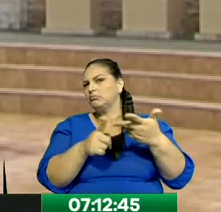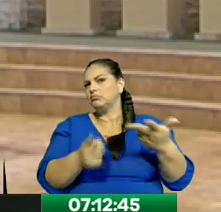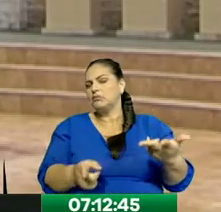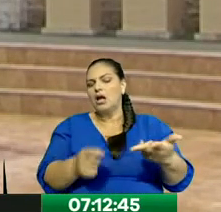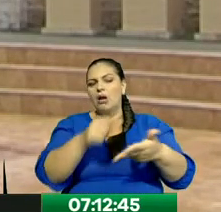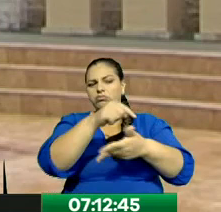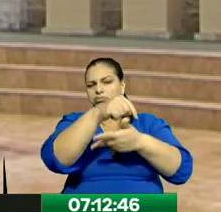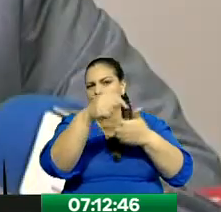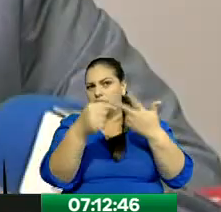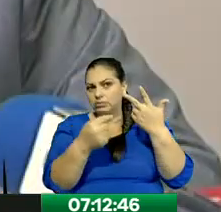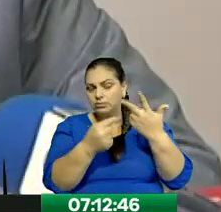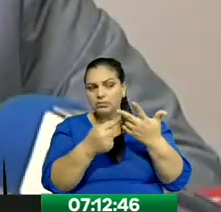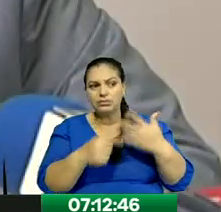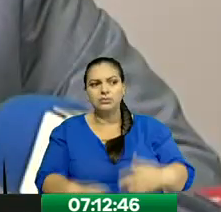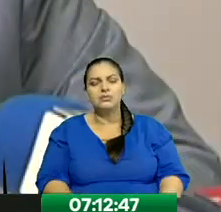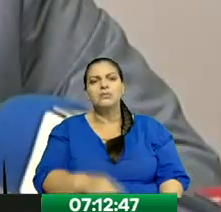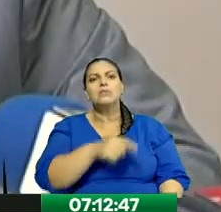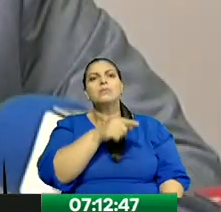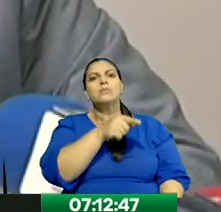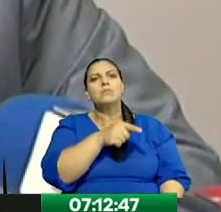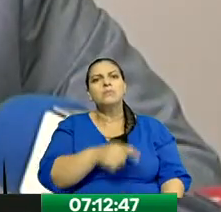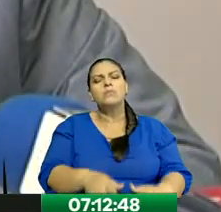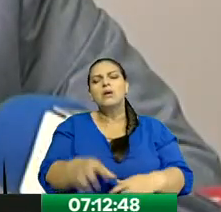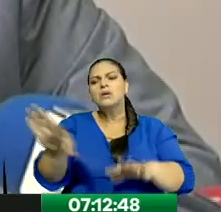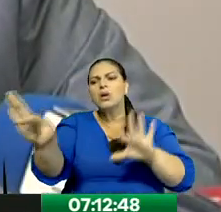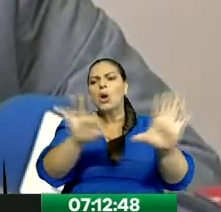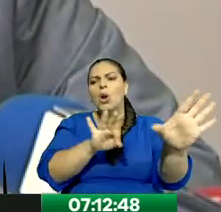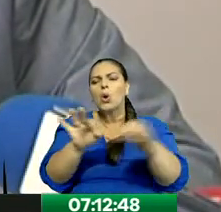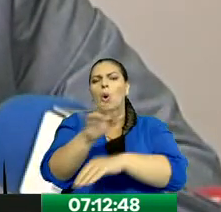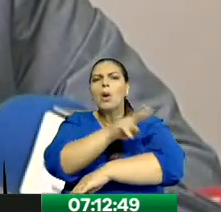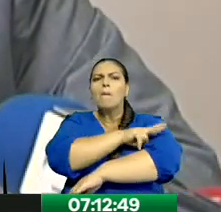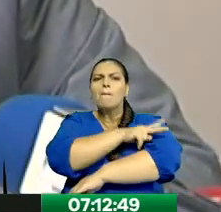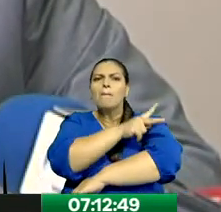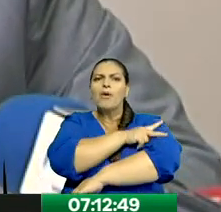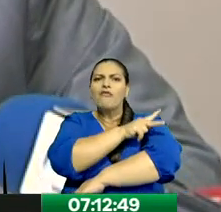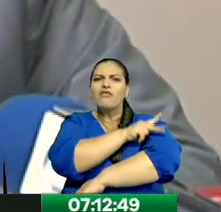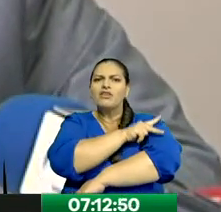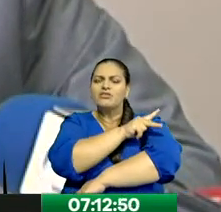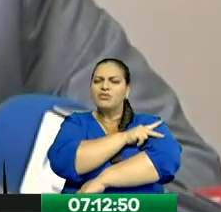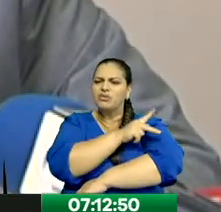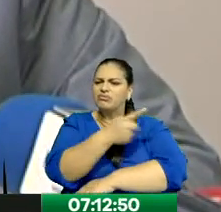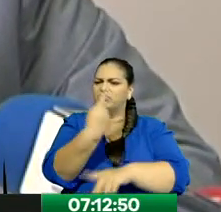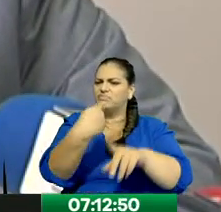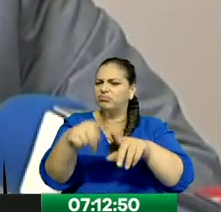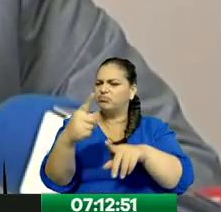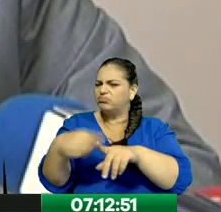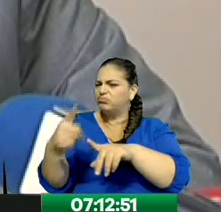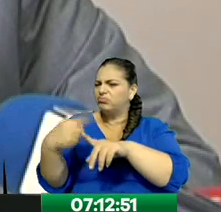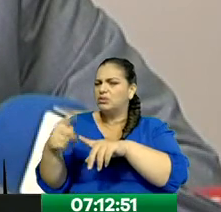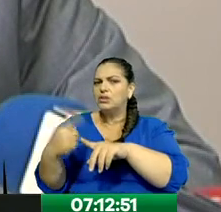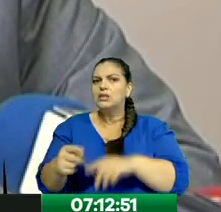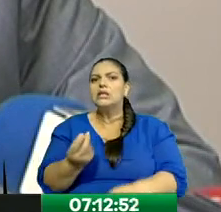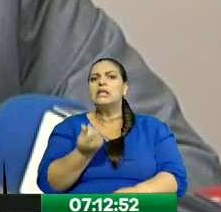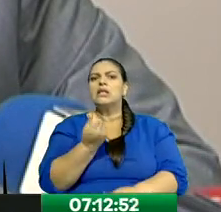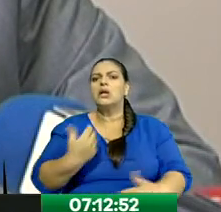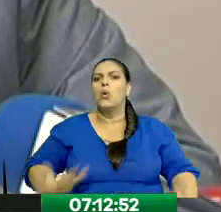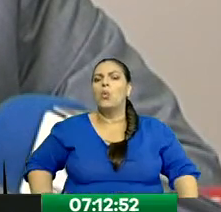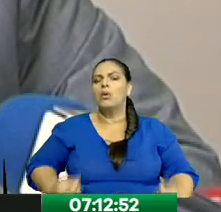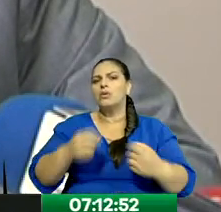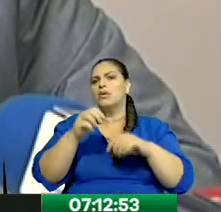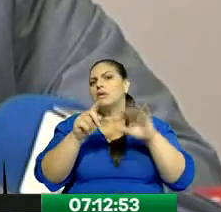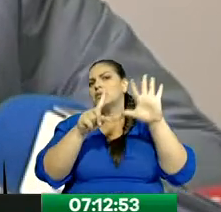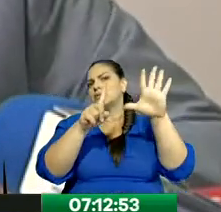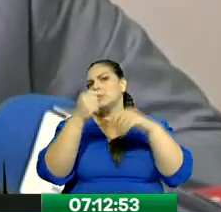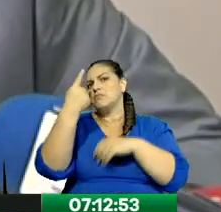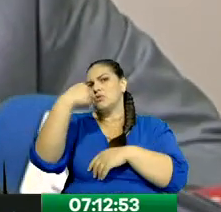dinero asignado. Aulario y edificio administrativo para la Facultad de Medicina, el monto era de 6 millones, el 16 de